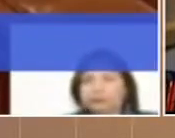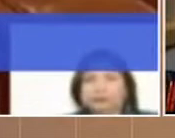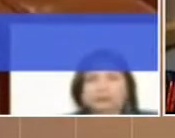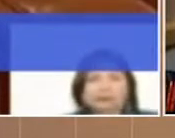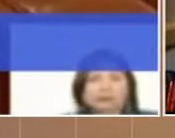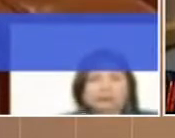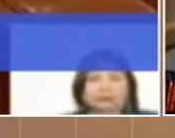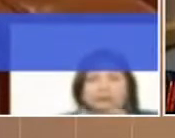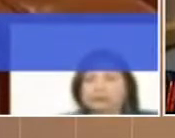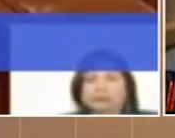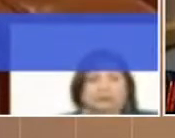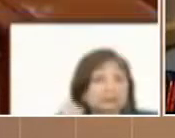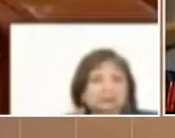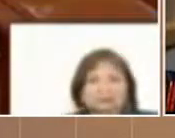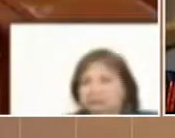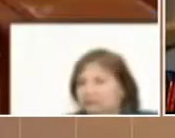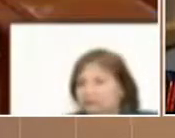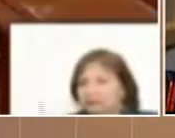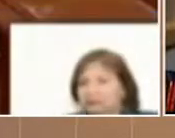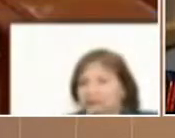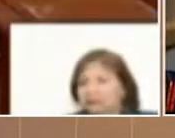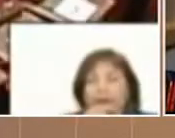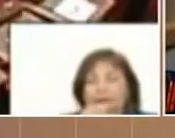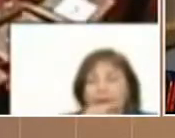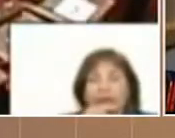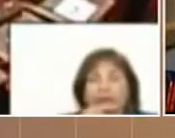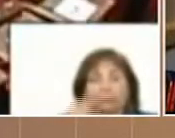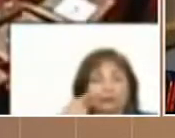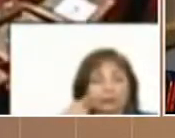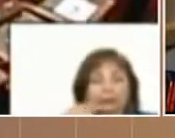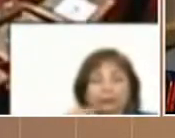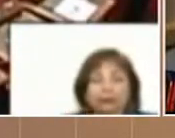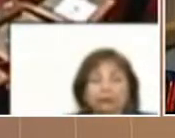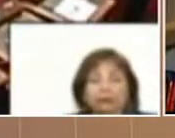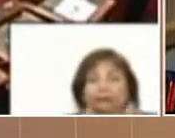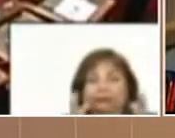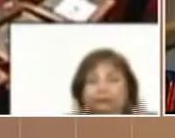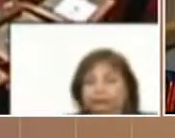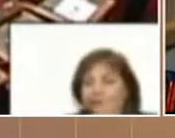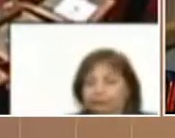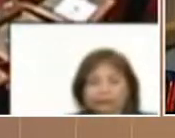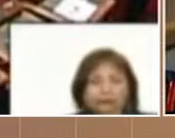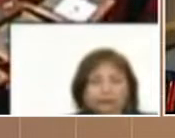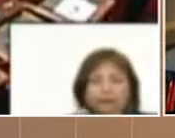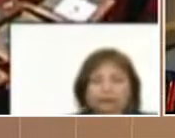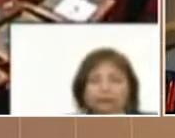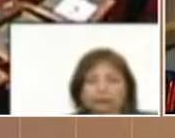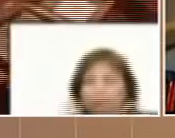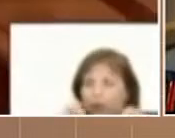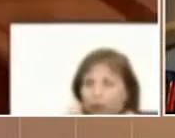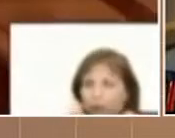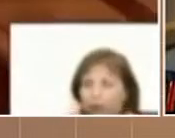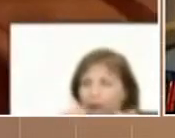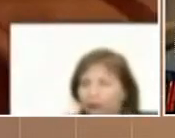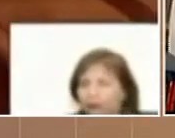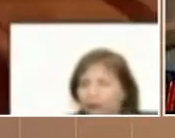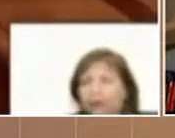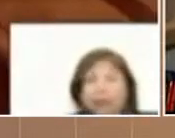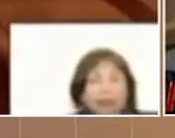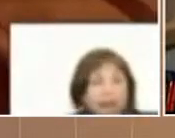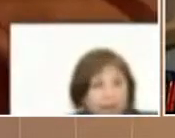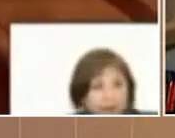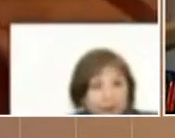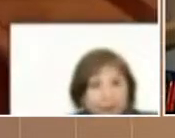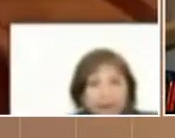las bases políticas de esta región. Por el momento nos sorprendió el triunfo de Arce en Bolivia, dijimos, uy, volvió Evo a Bolivia, pero eso está